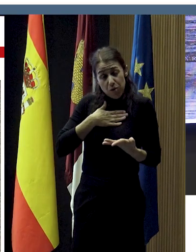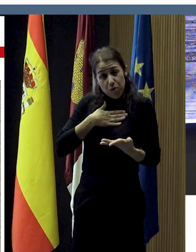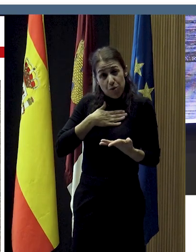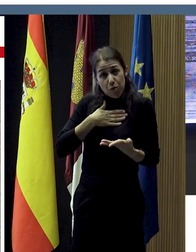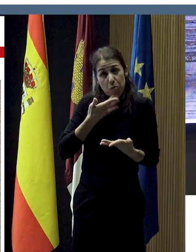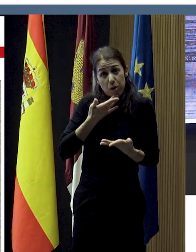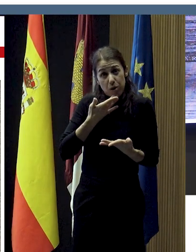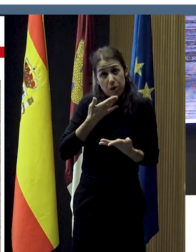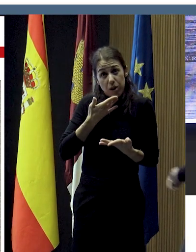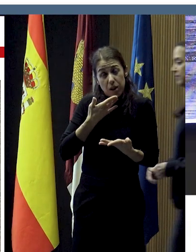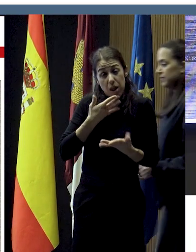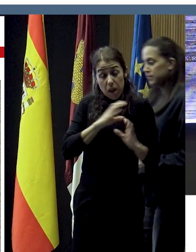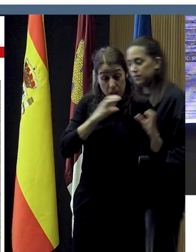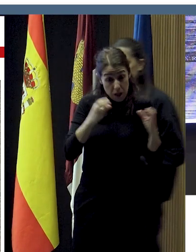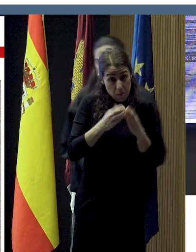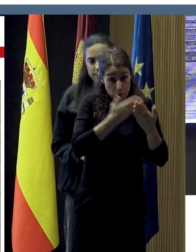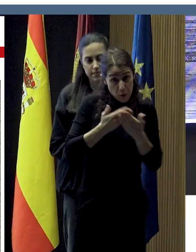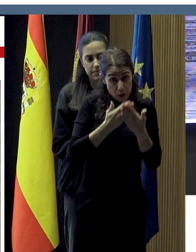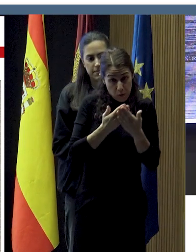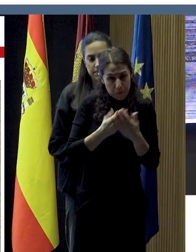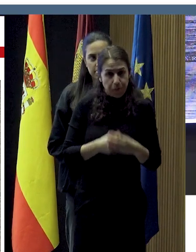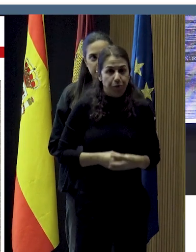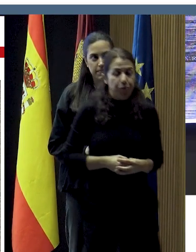tenemos como parte del equipo de aquí.